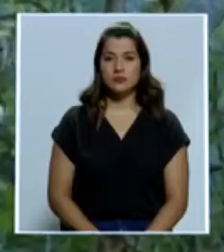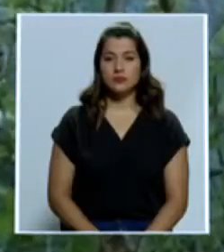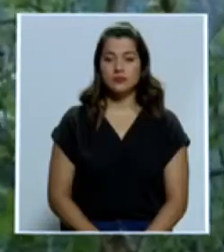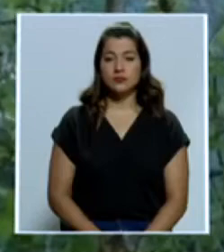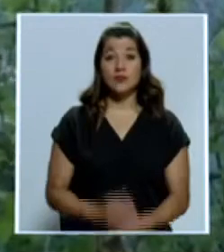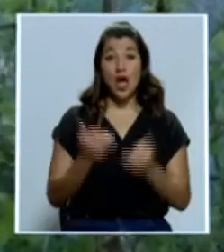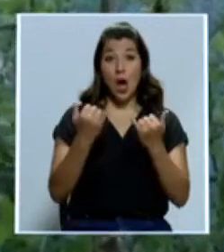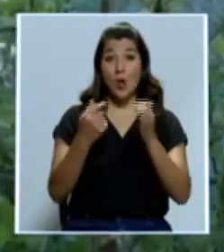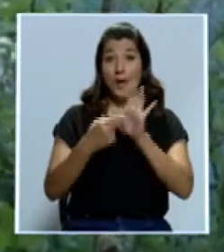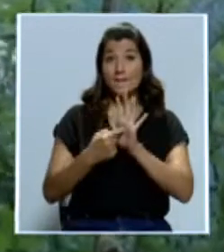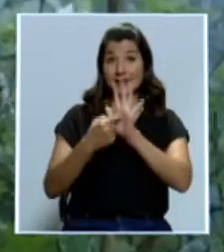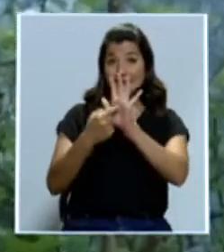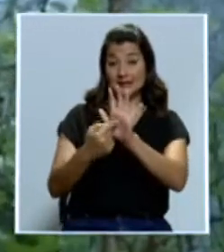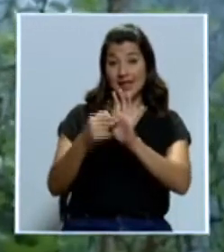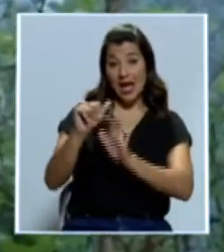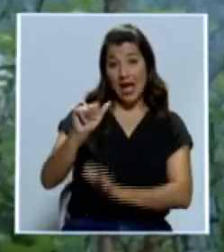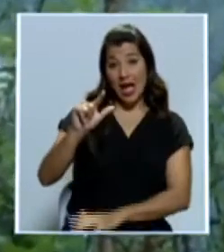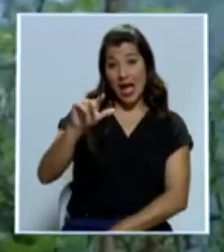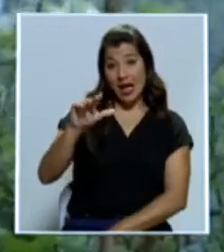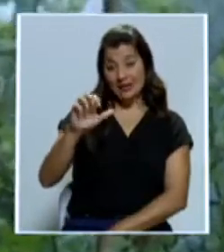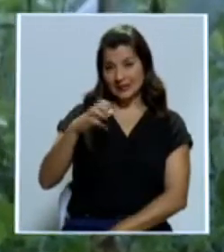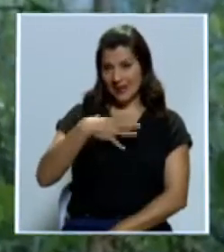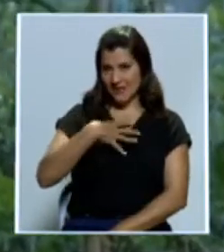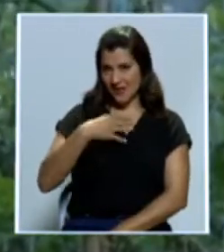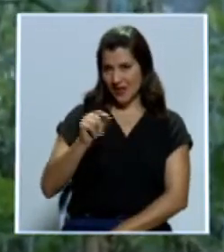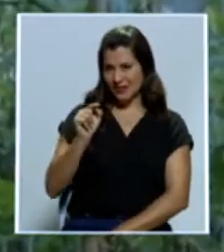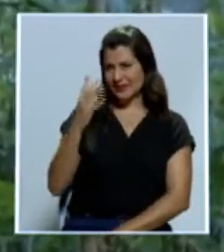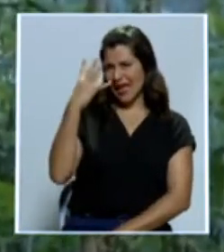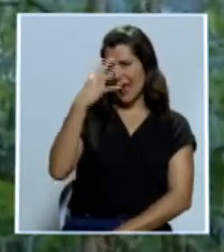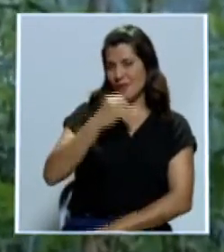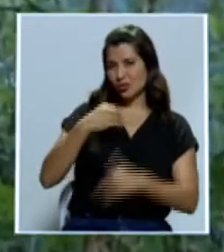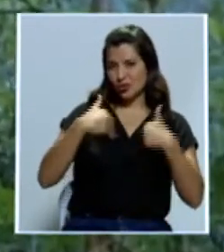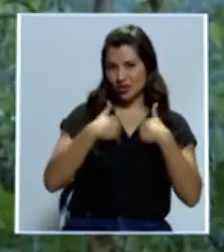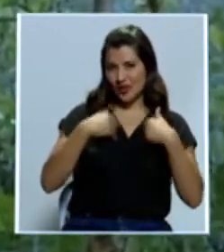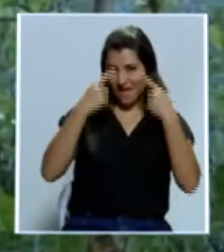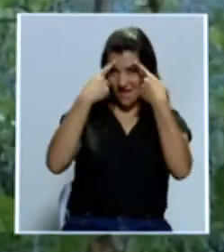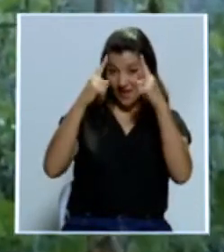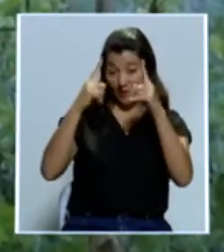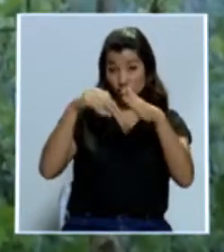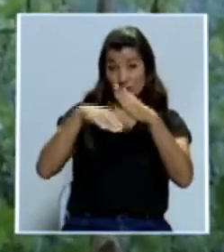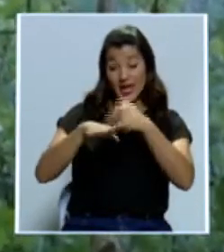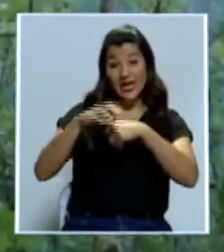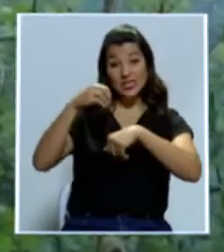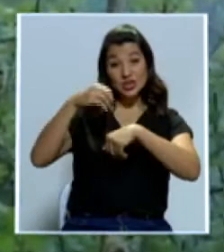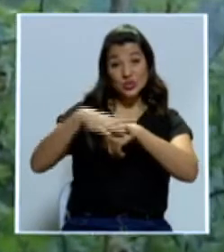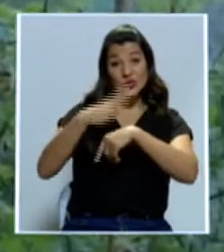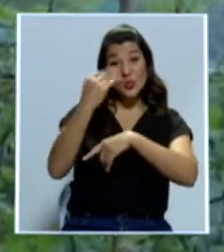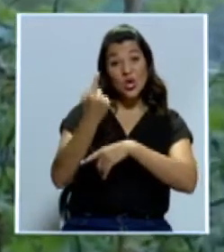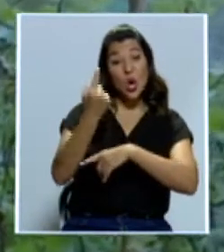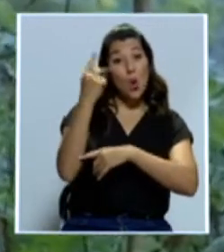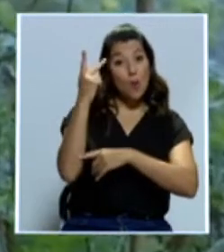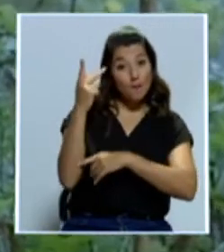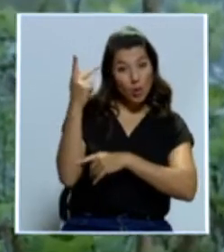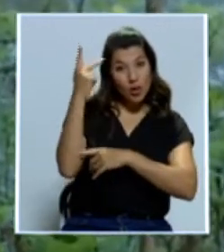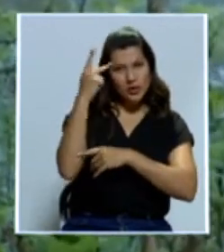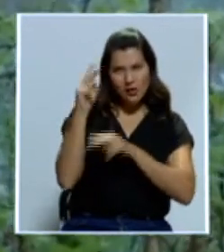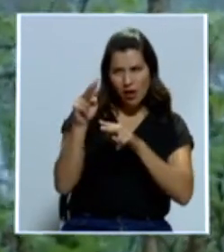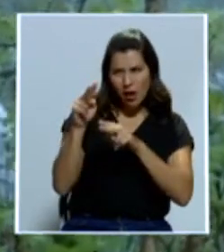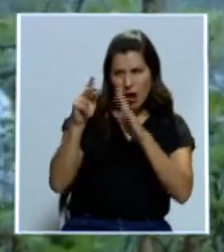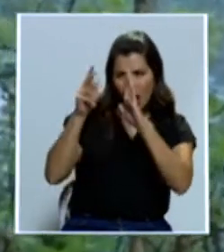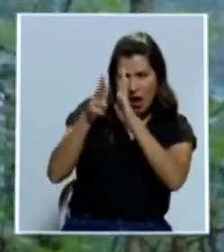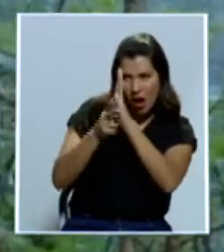Les presentamos al alce blanco. Esta hermosa especie se hizo famosa en Suecia luego de que un político de la localidad lo